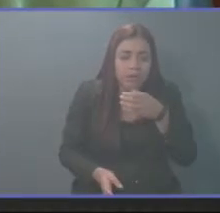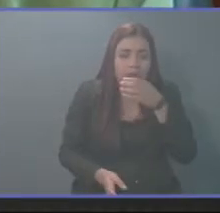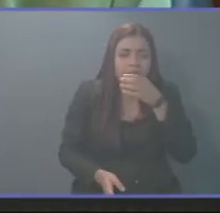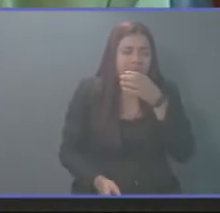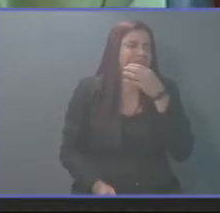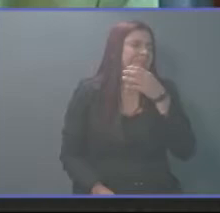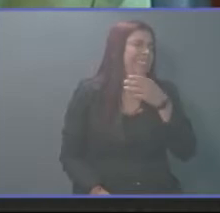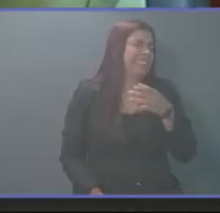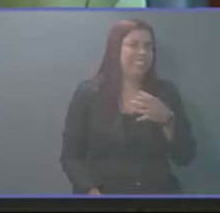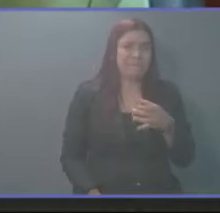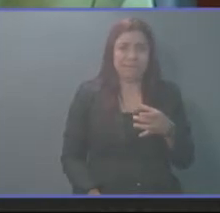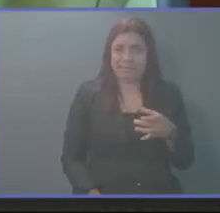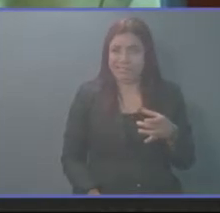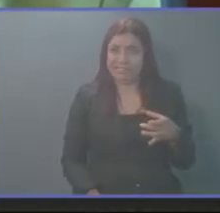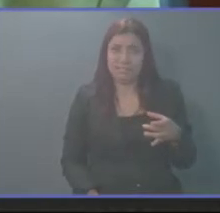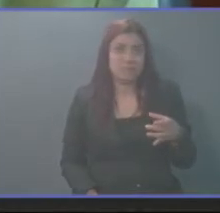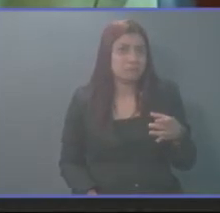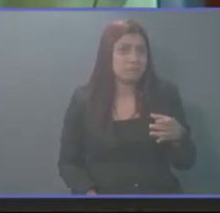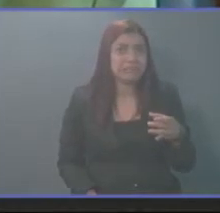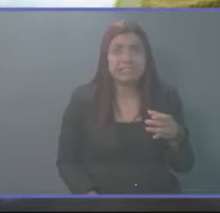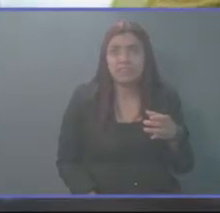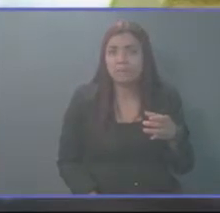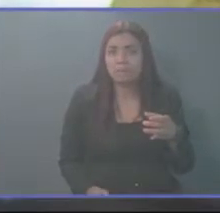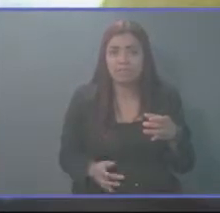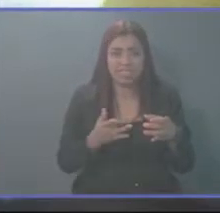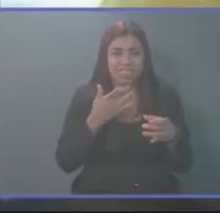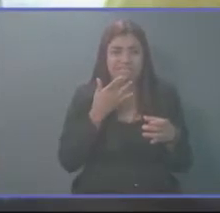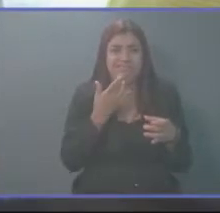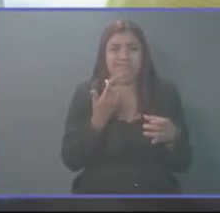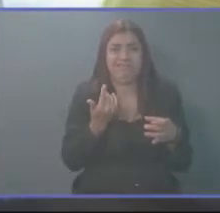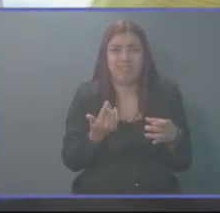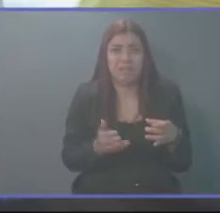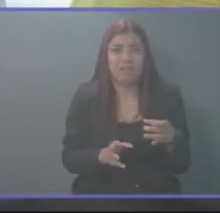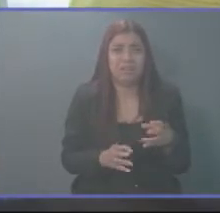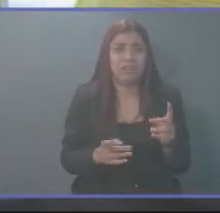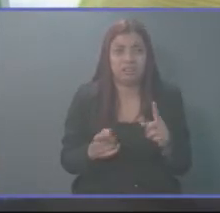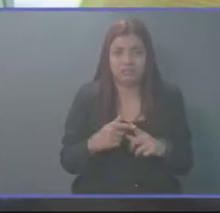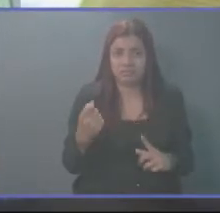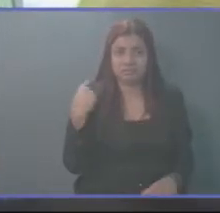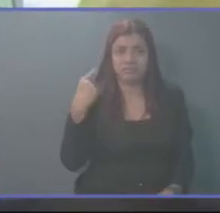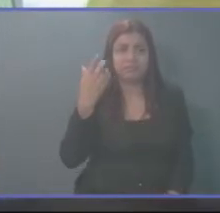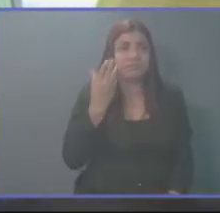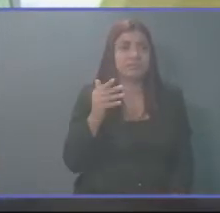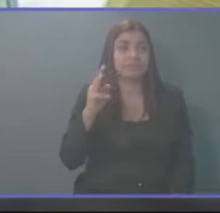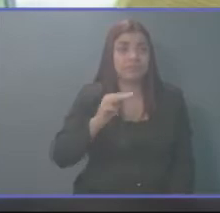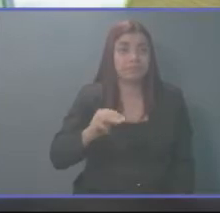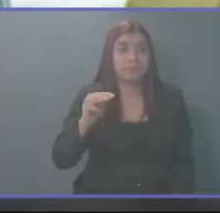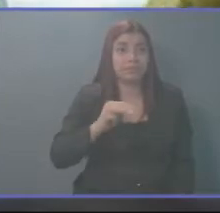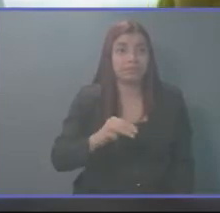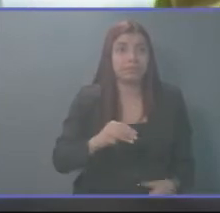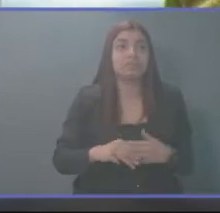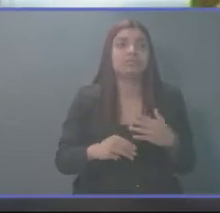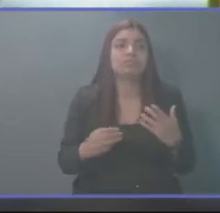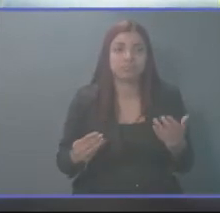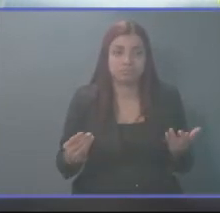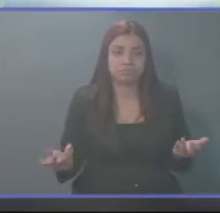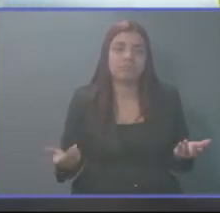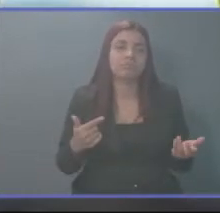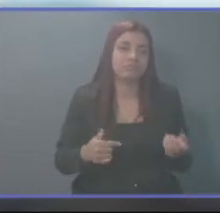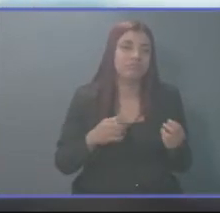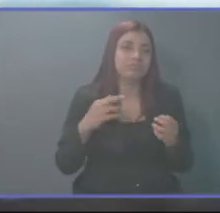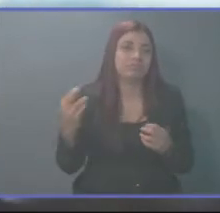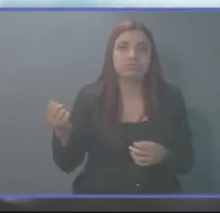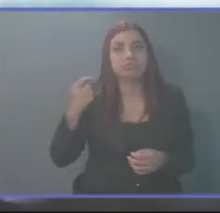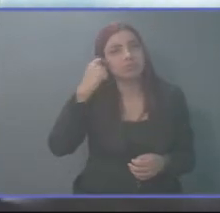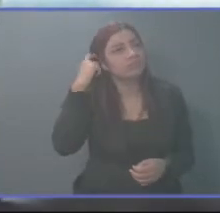Y bueno, hasta el día martes de esta semana, el señor presidente nos anuncia que ya habían encontrado la